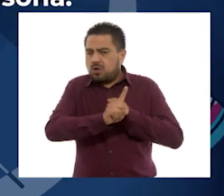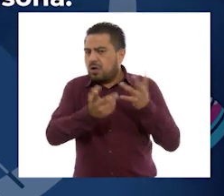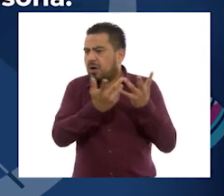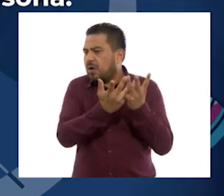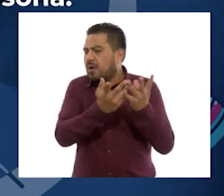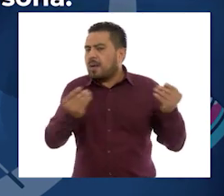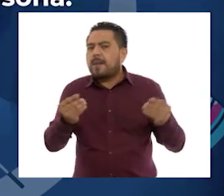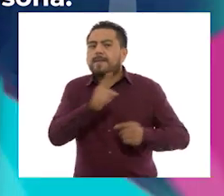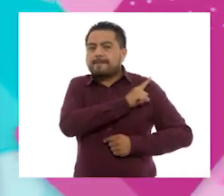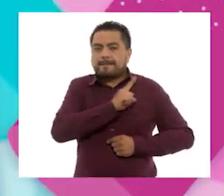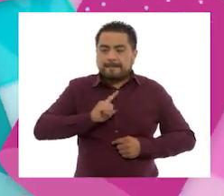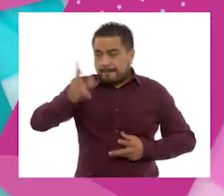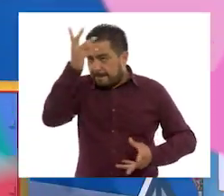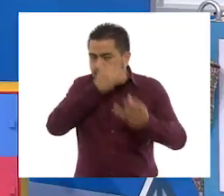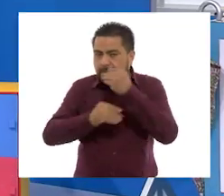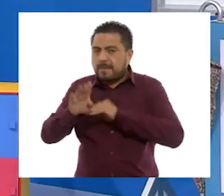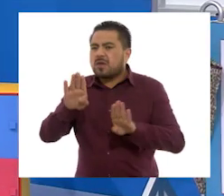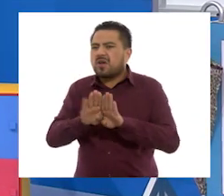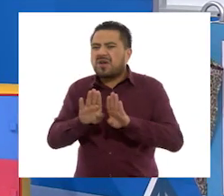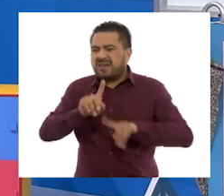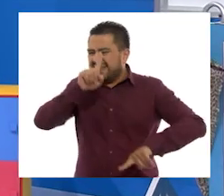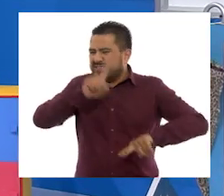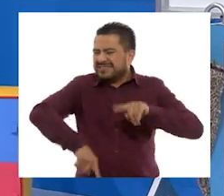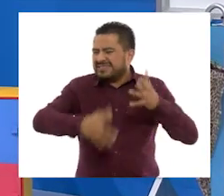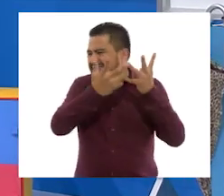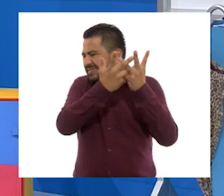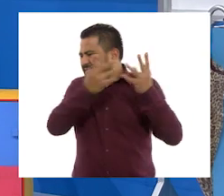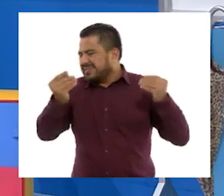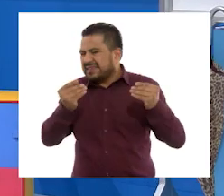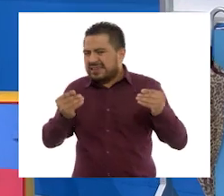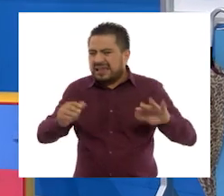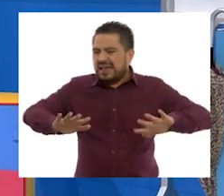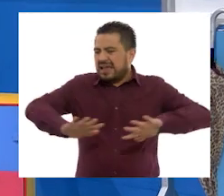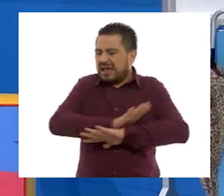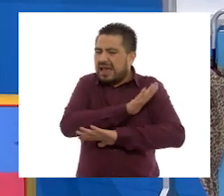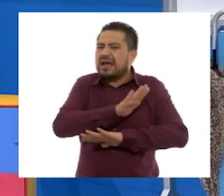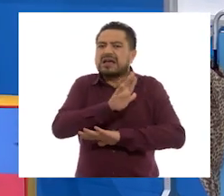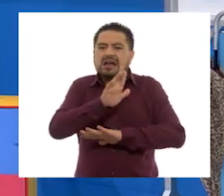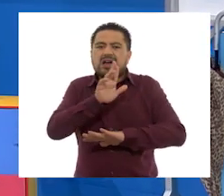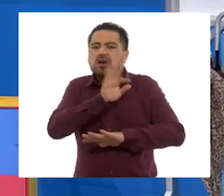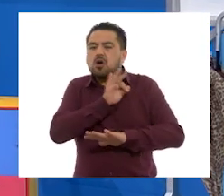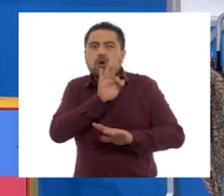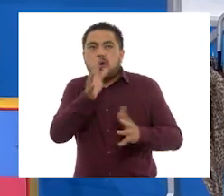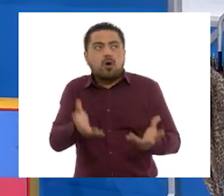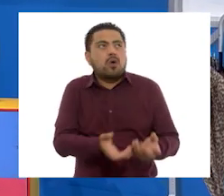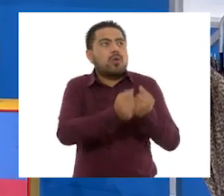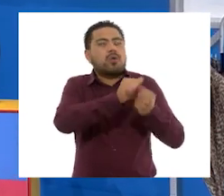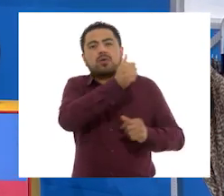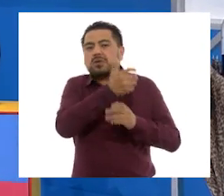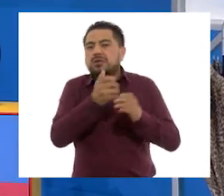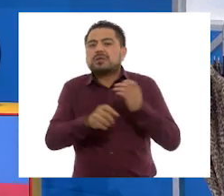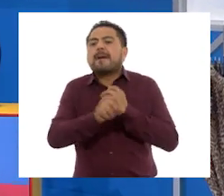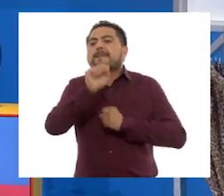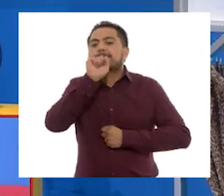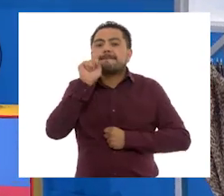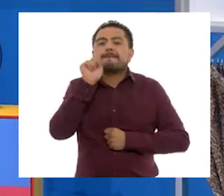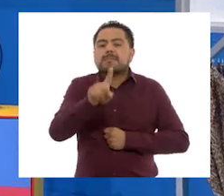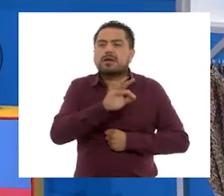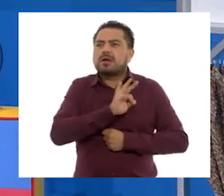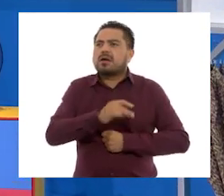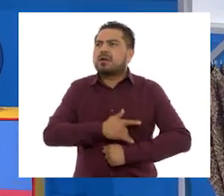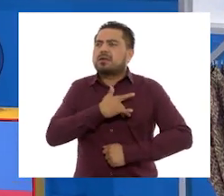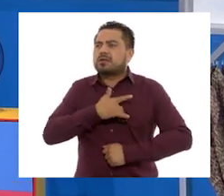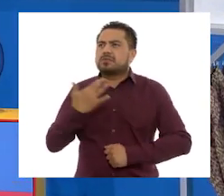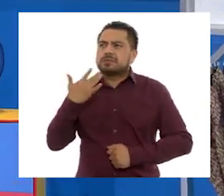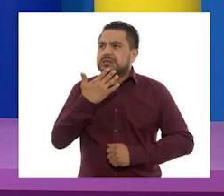conflictos y hay que aprender cómo darle la vuelta a las circunstancias. Transformar aquello que no logramos por otra cosa que también nos deje